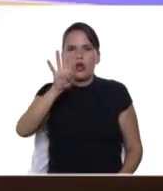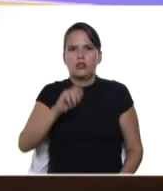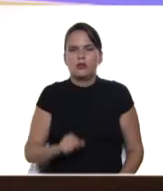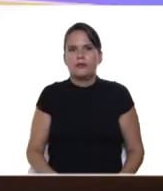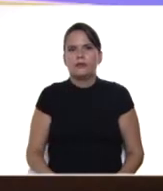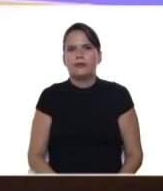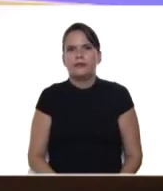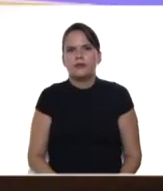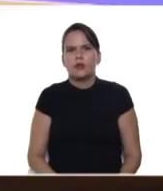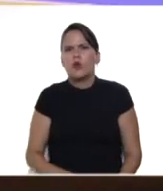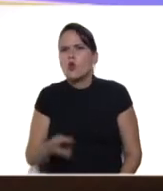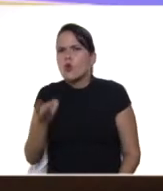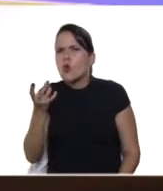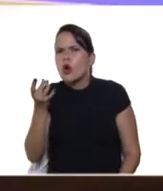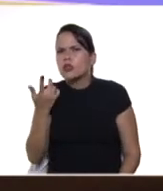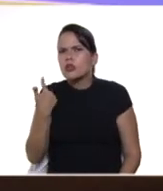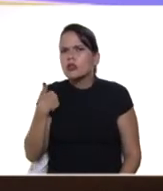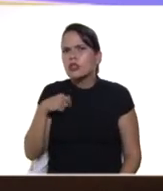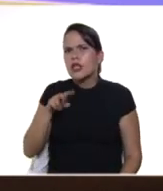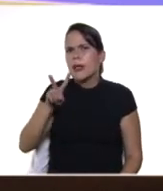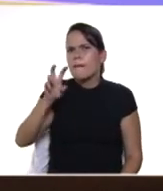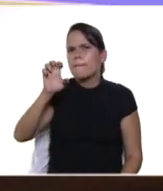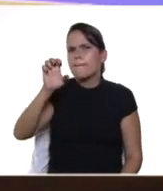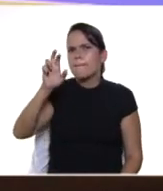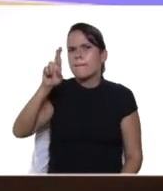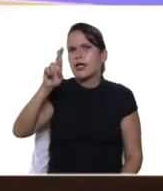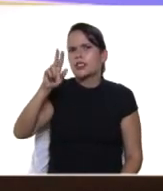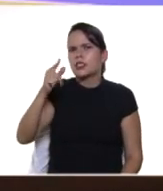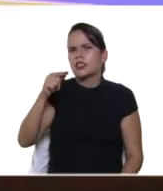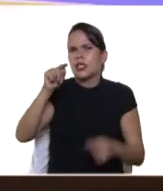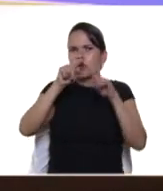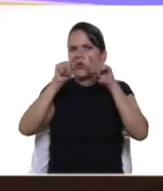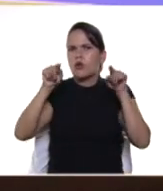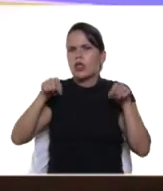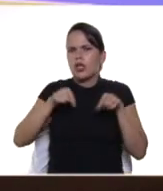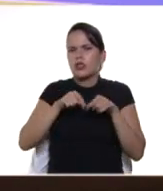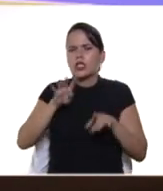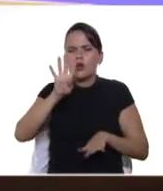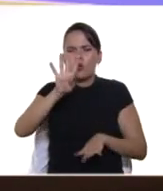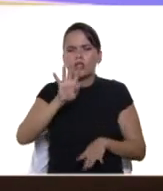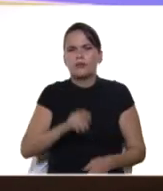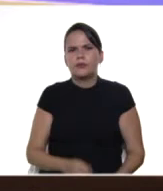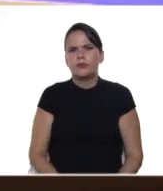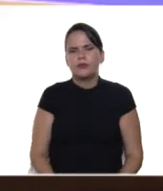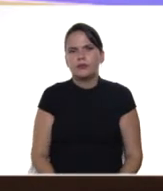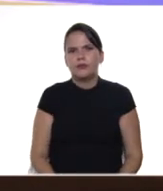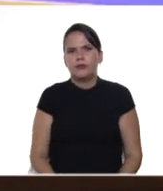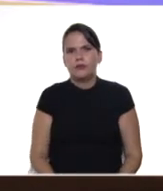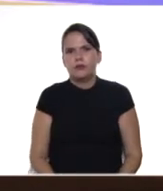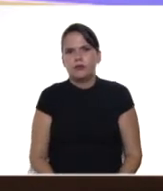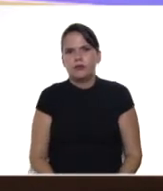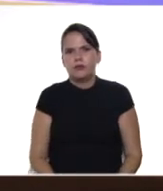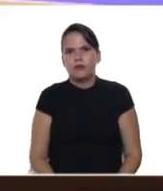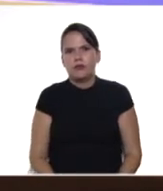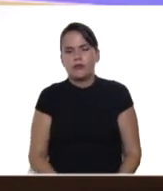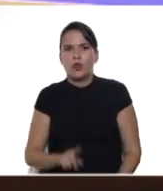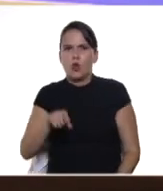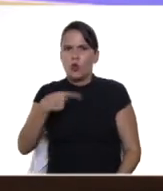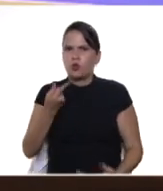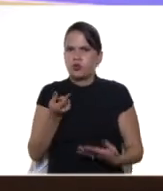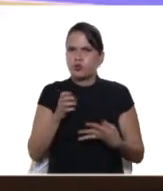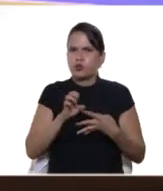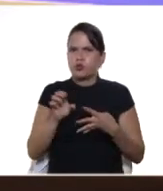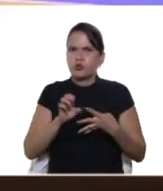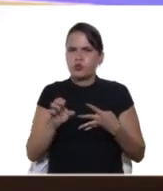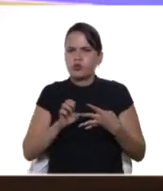4. ¿Cuántos vértices tenemos en un cuadrado? 4 vértices. Excelente. Otro